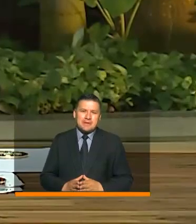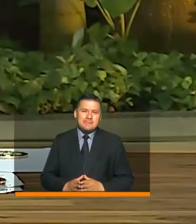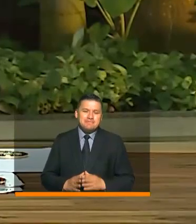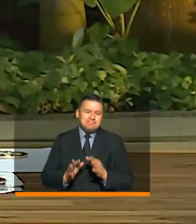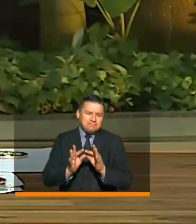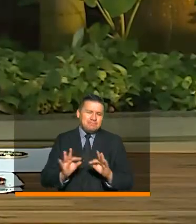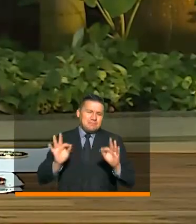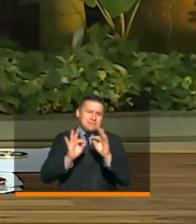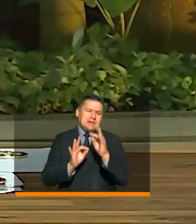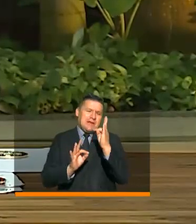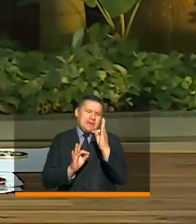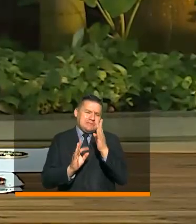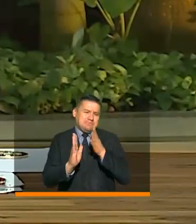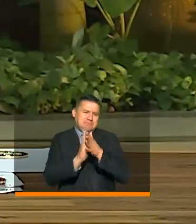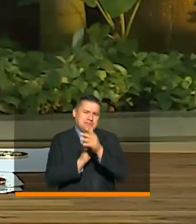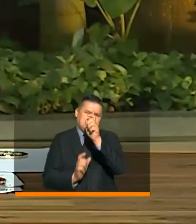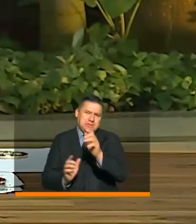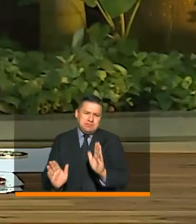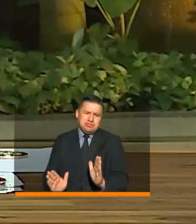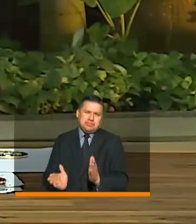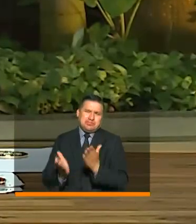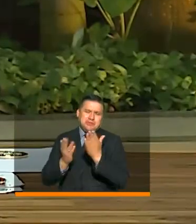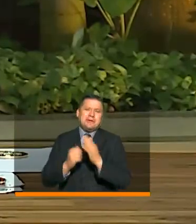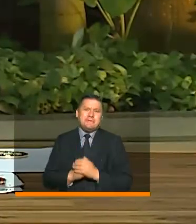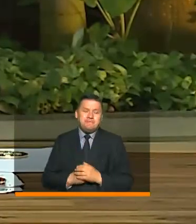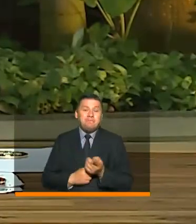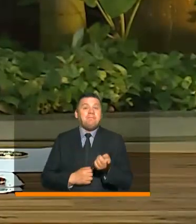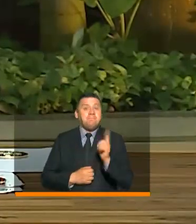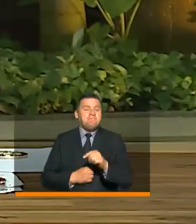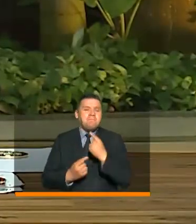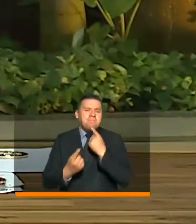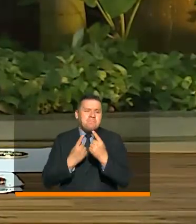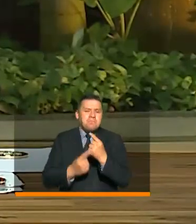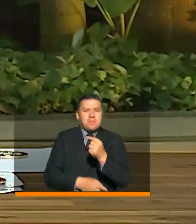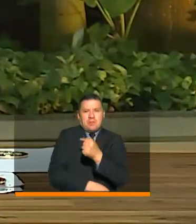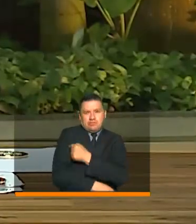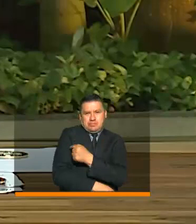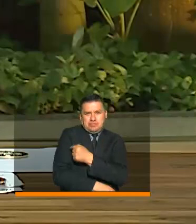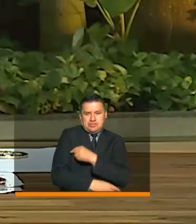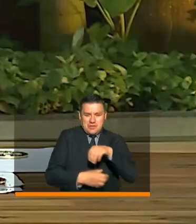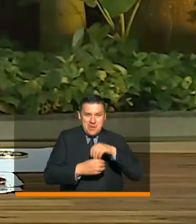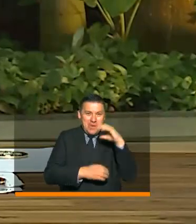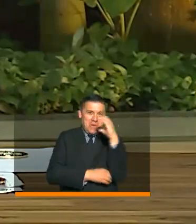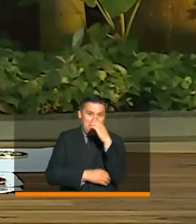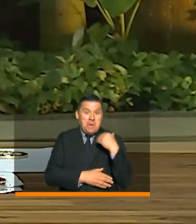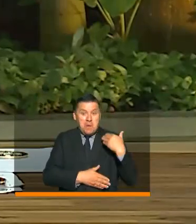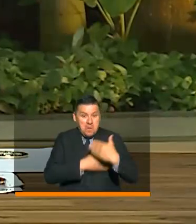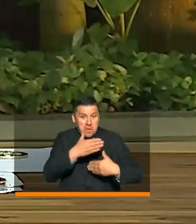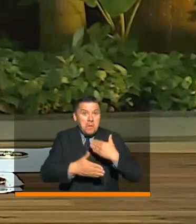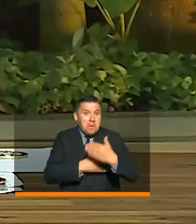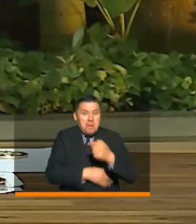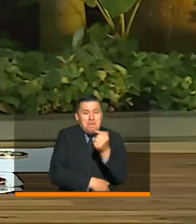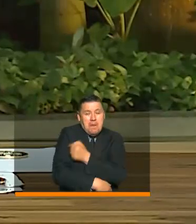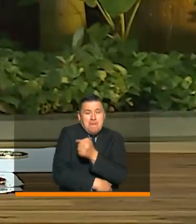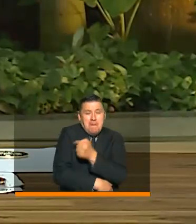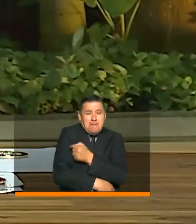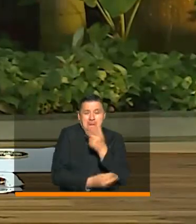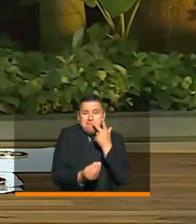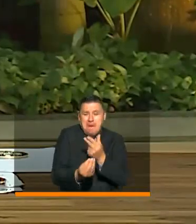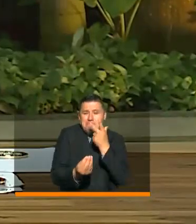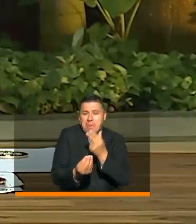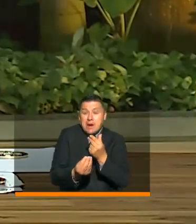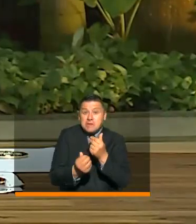Importante testimonio de recuperación. Y también hablemos de vacunación en nuestro país. Sigue avanzando la vacunación masiva.